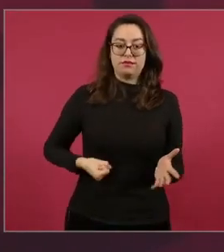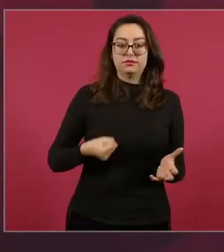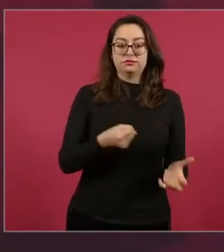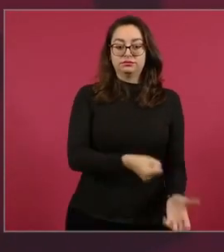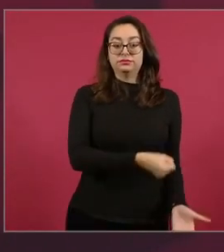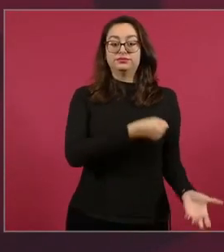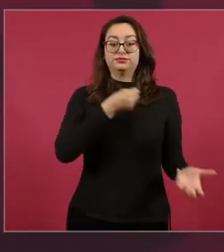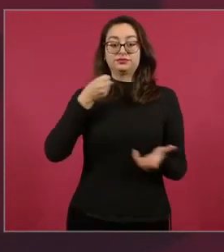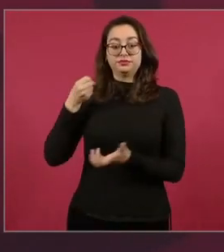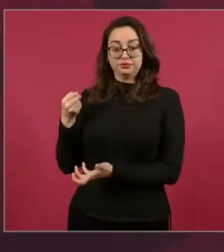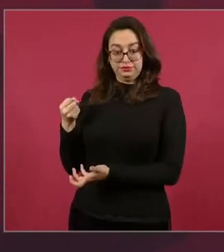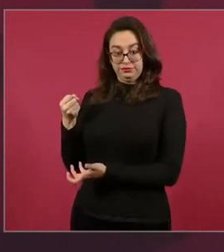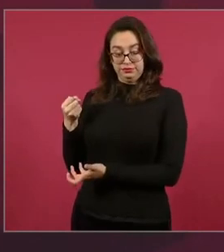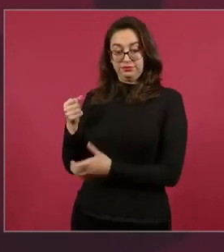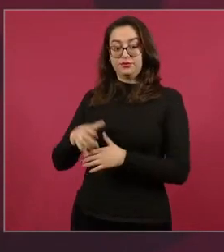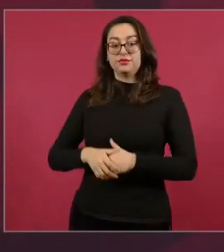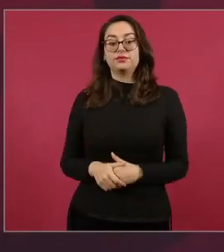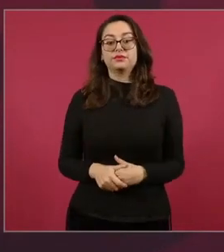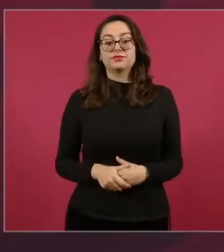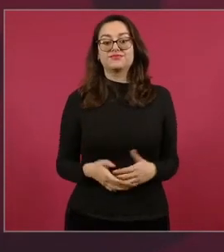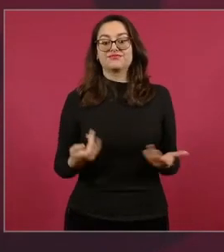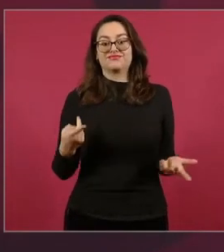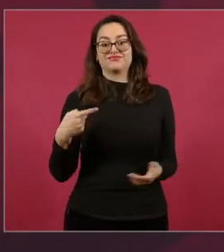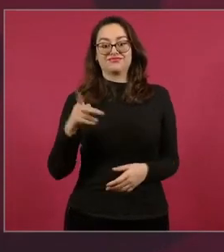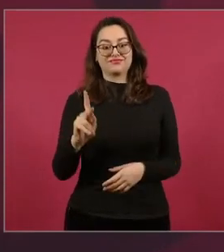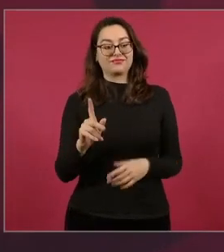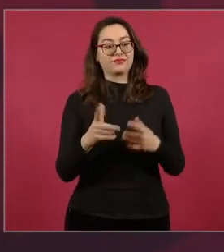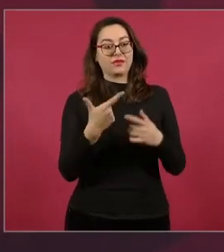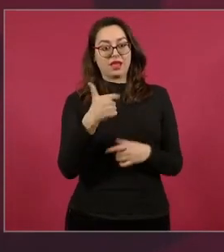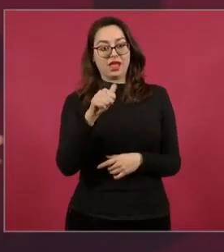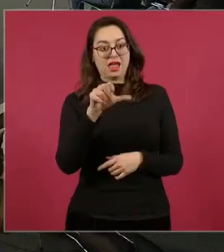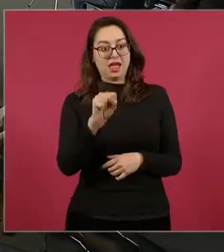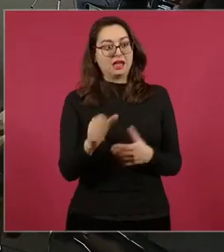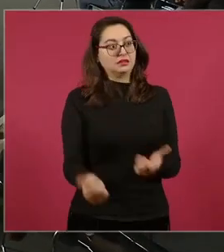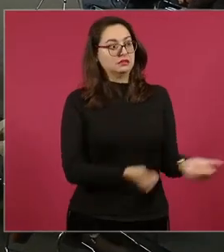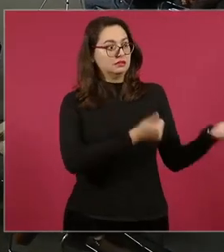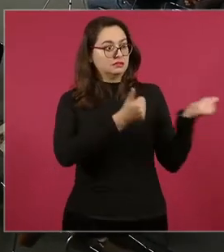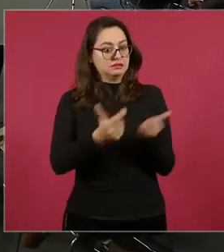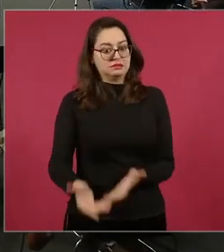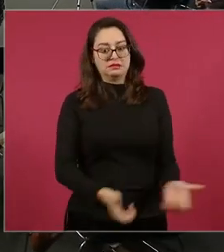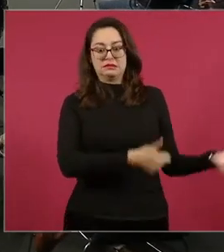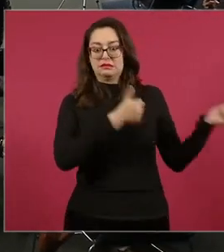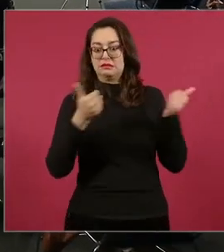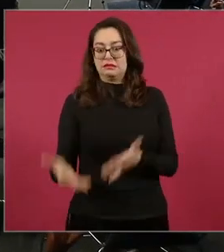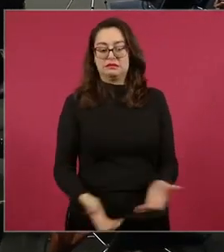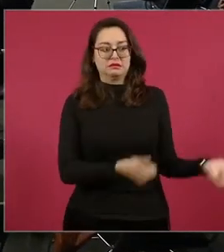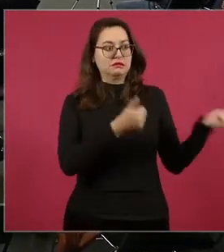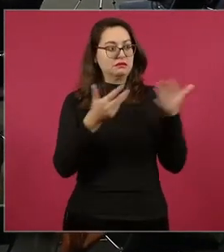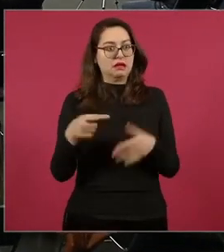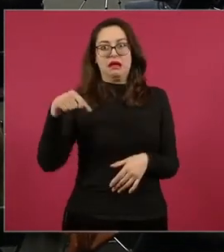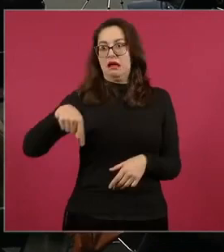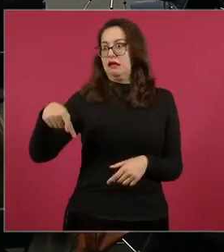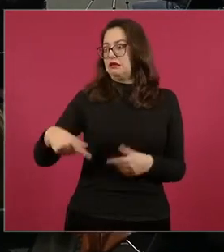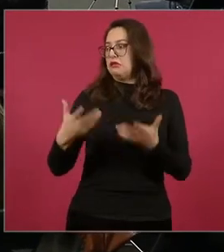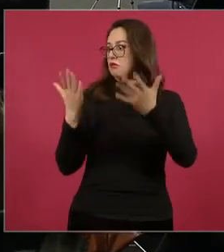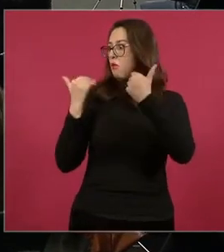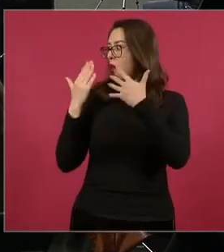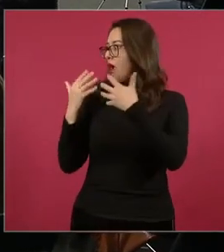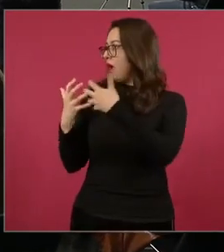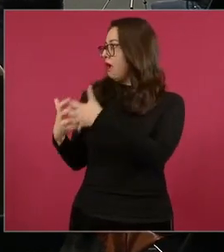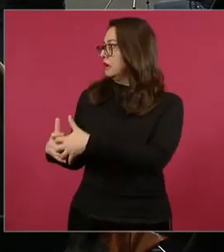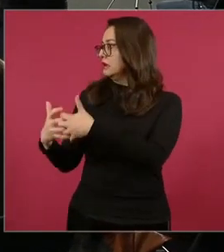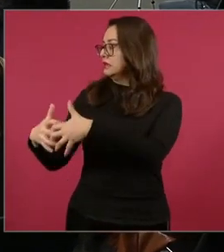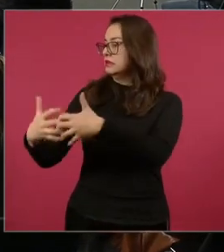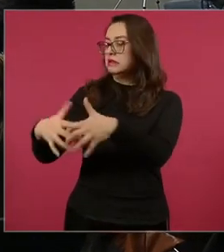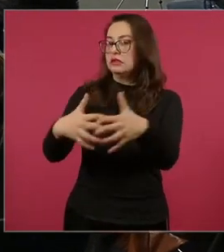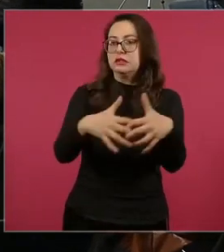Sin embargo, teníamos que resolver lo del excedente del gas. ¿Qué hacemos con